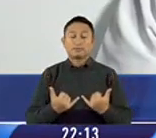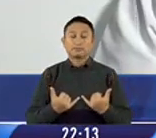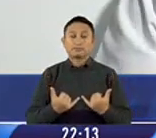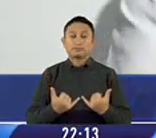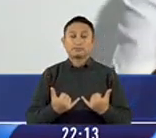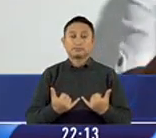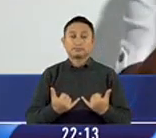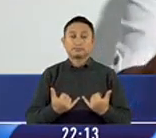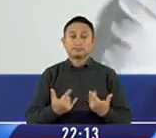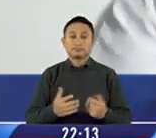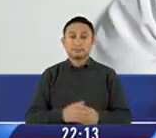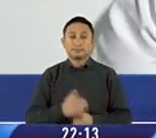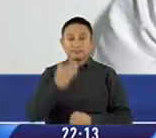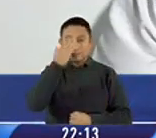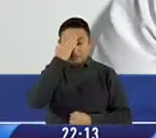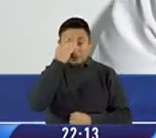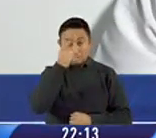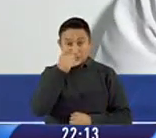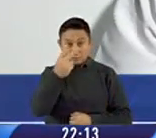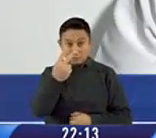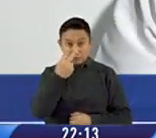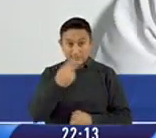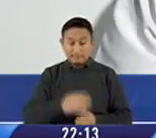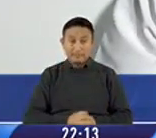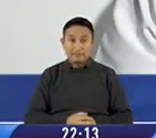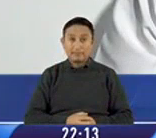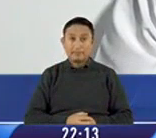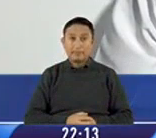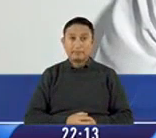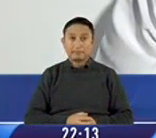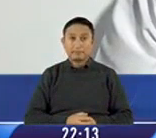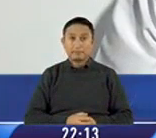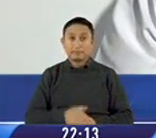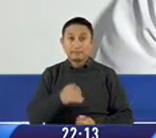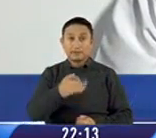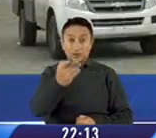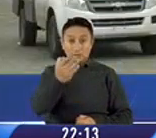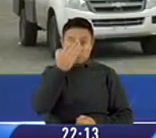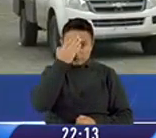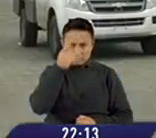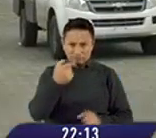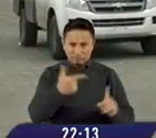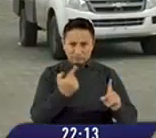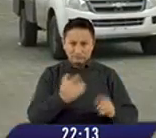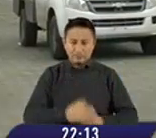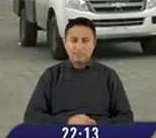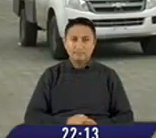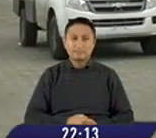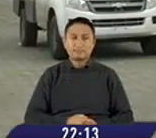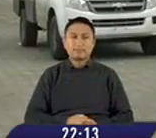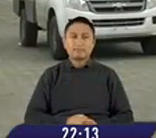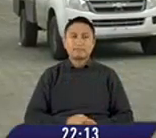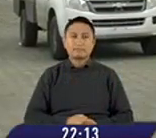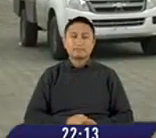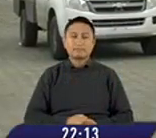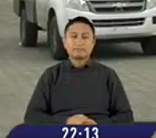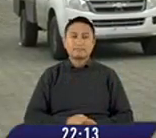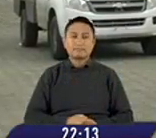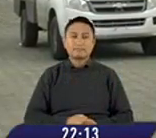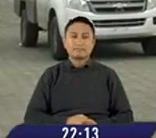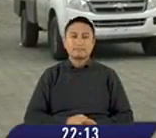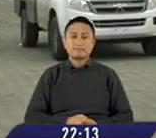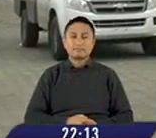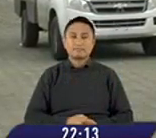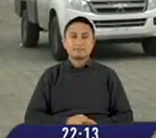sí. Que tú que me estás viendo, sabes que lo hiciste. Con cámaras de Eduardo García desde la provincia de Manabí,